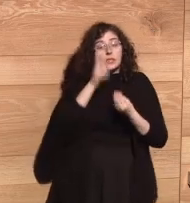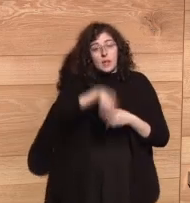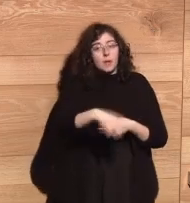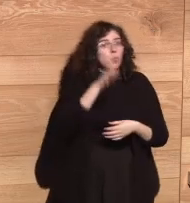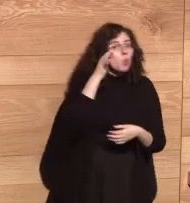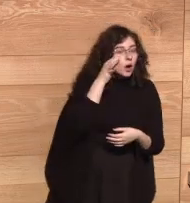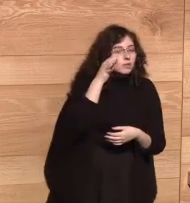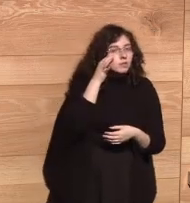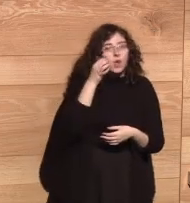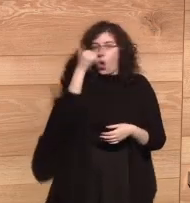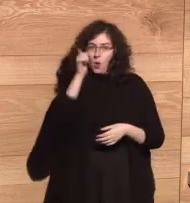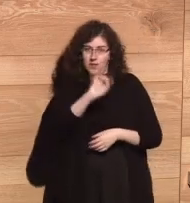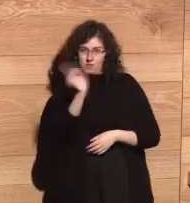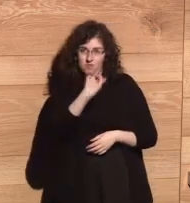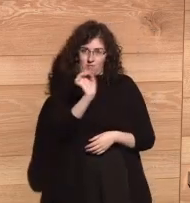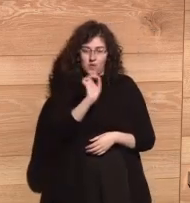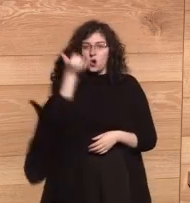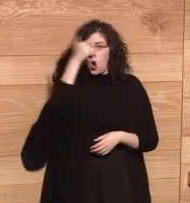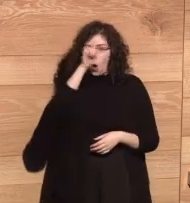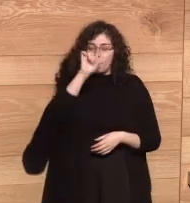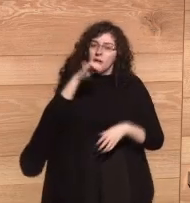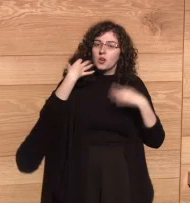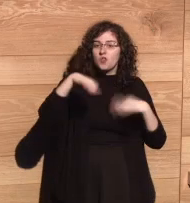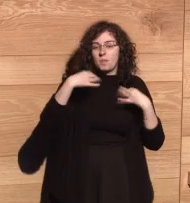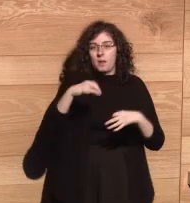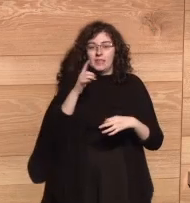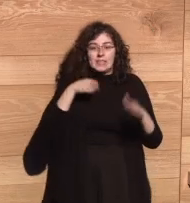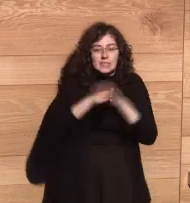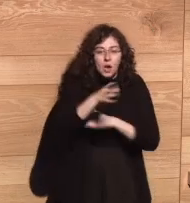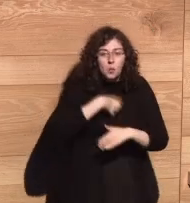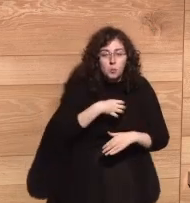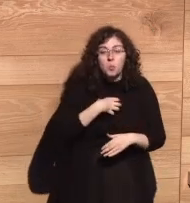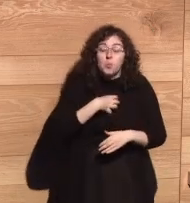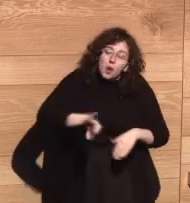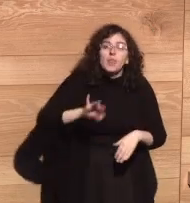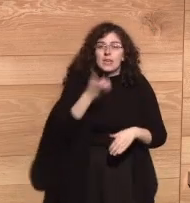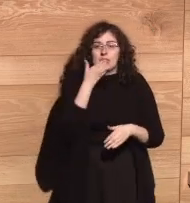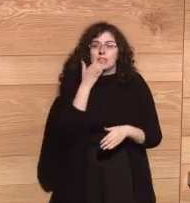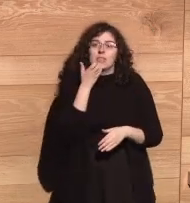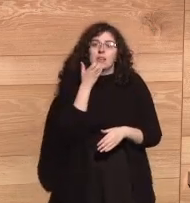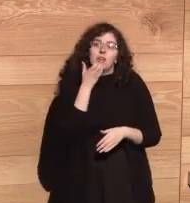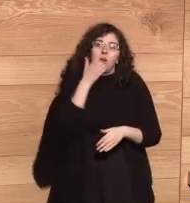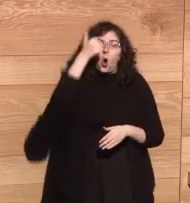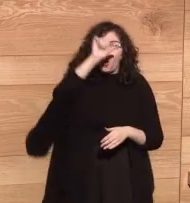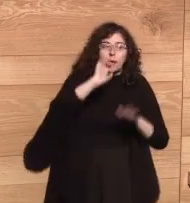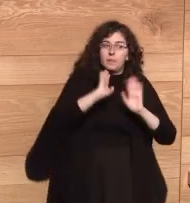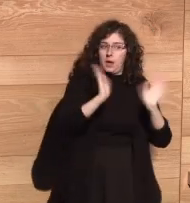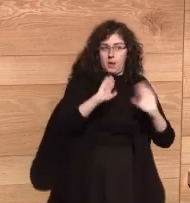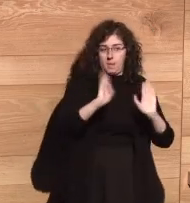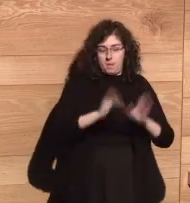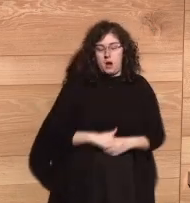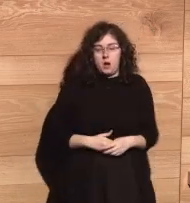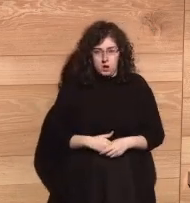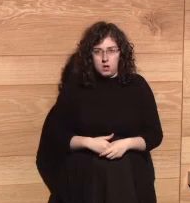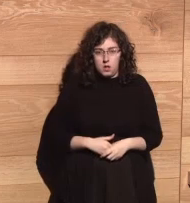hombres no. Los hombres solamente pueden entrar normalmente a las situaciones donde solamente es permitido los varones. Entonces ahí digamos que